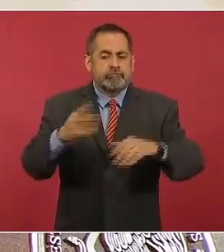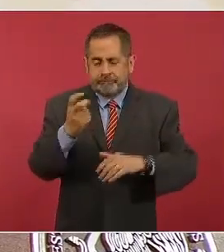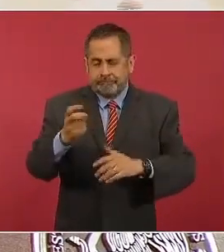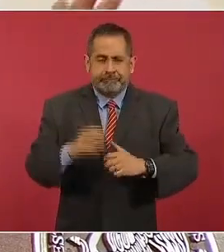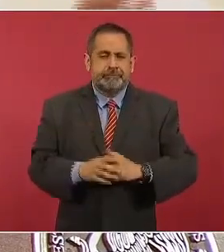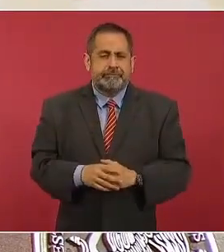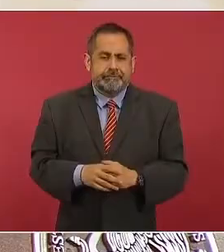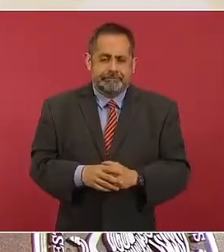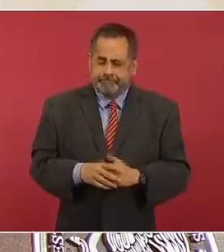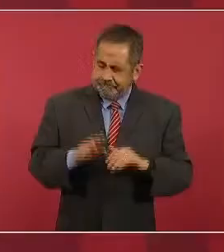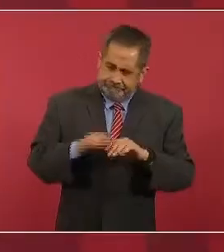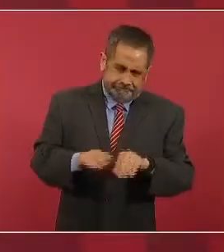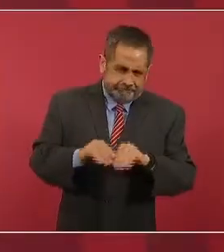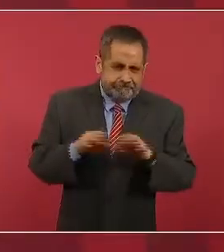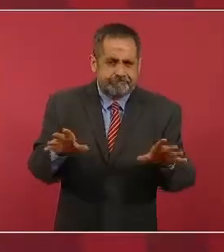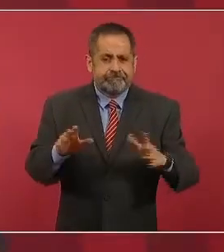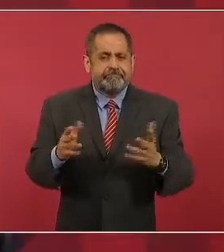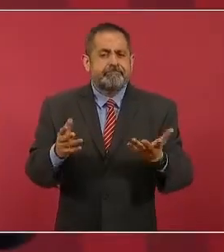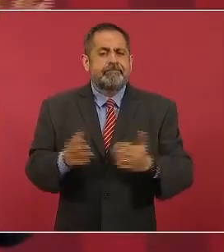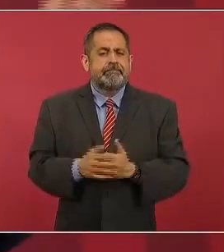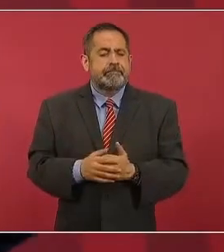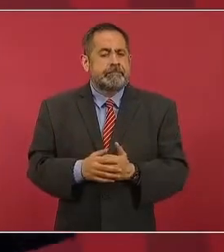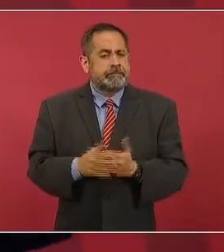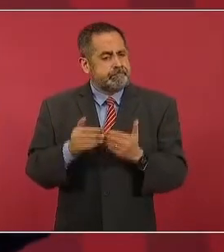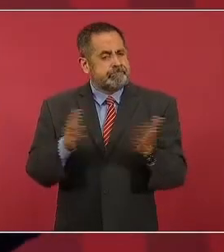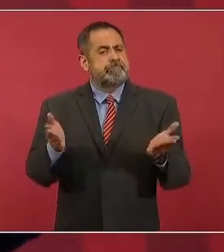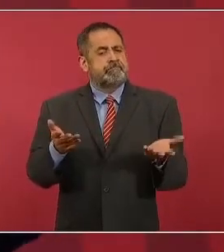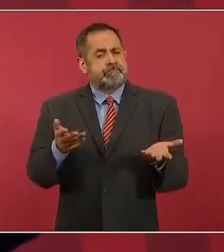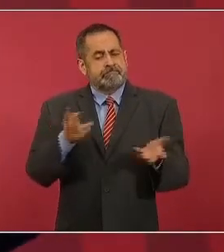así, abiertamente, porque si no,